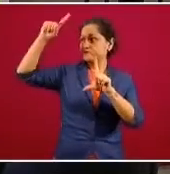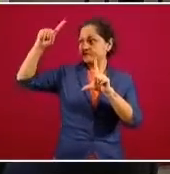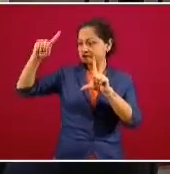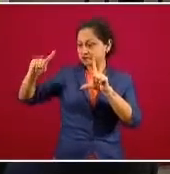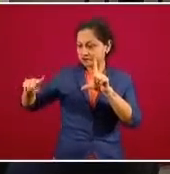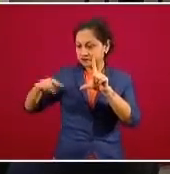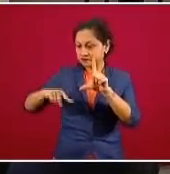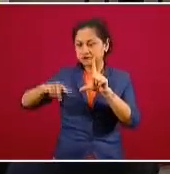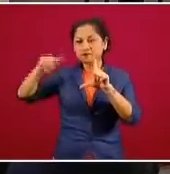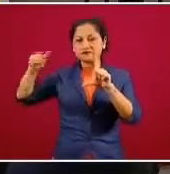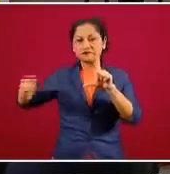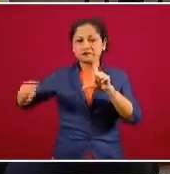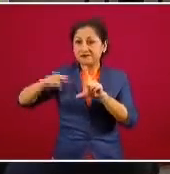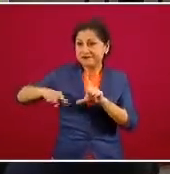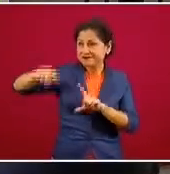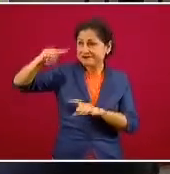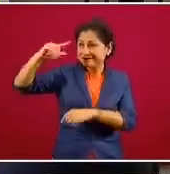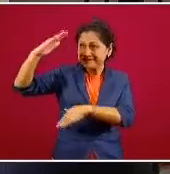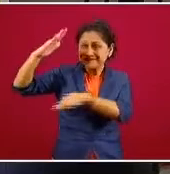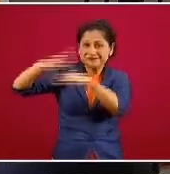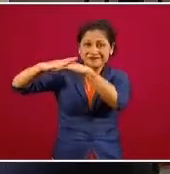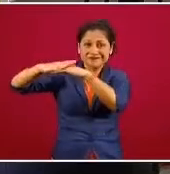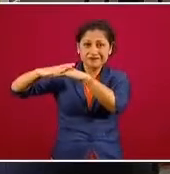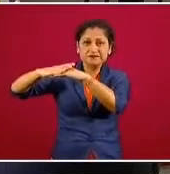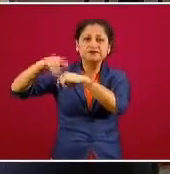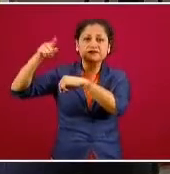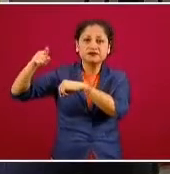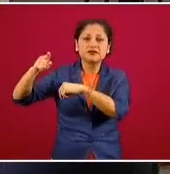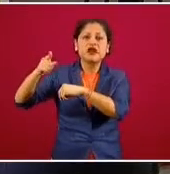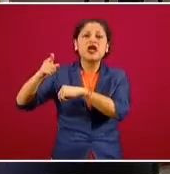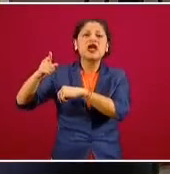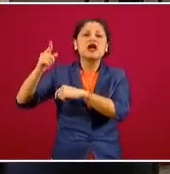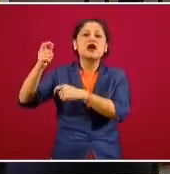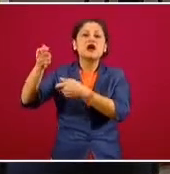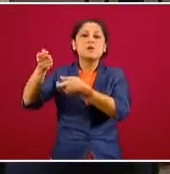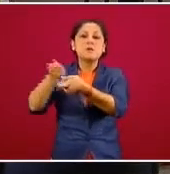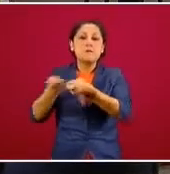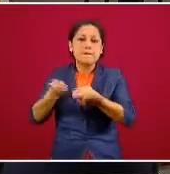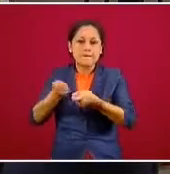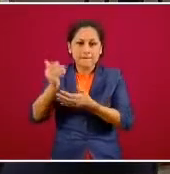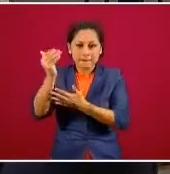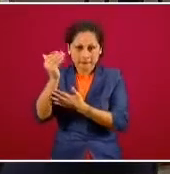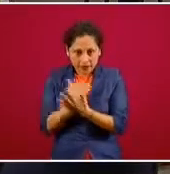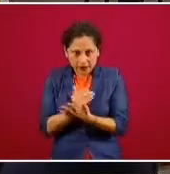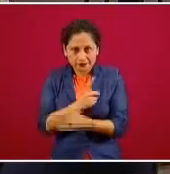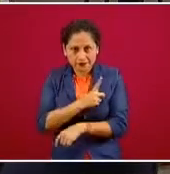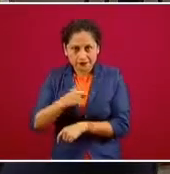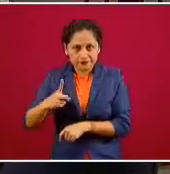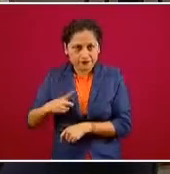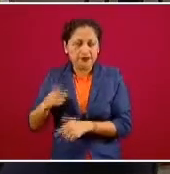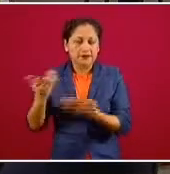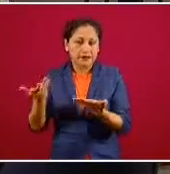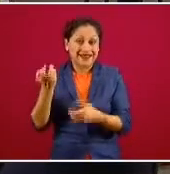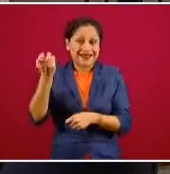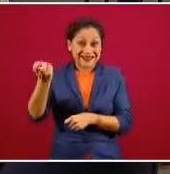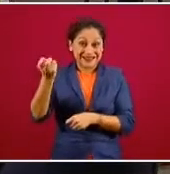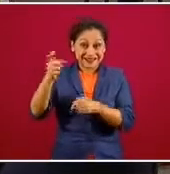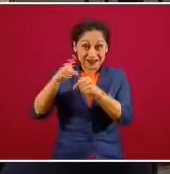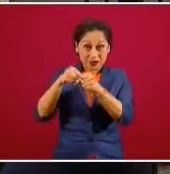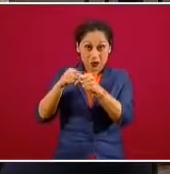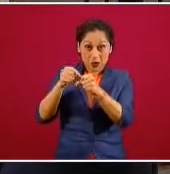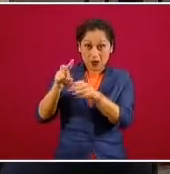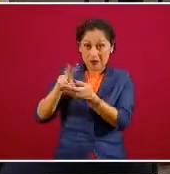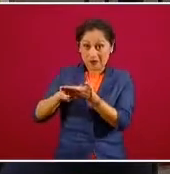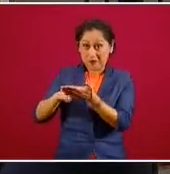máximo, el acmé de la curva, sea menor. Se reduce la altura de las curvas. Esto lo que quiere decir es que